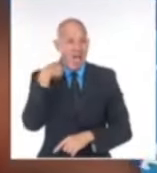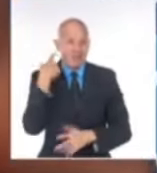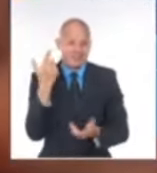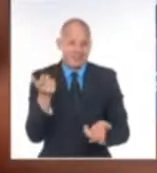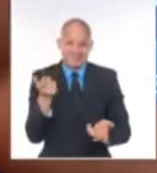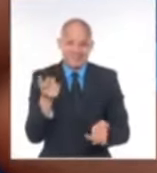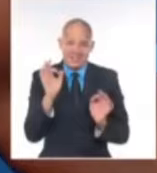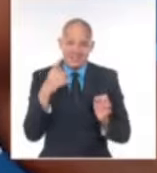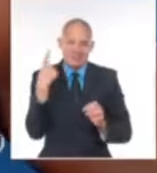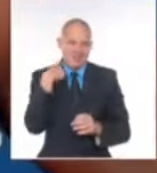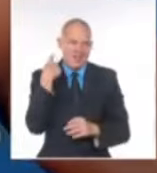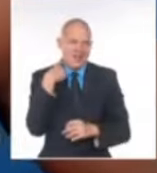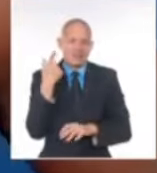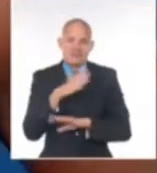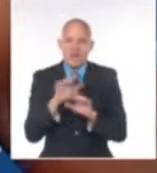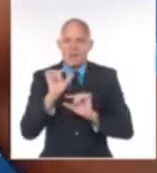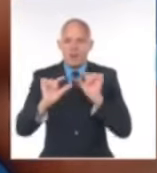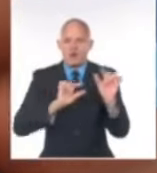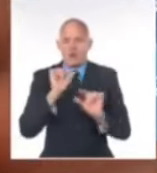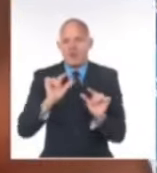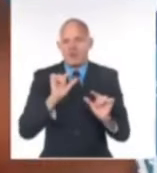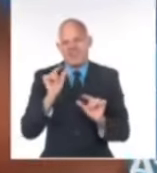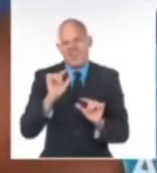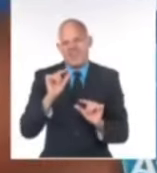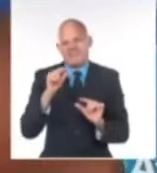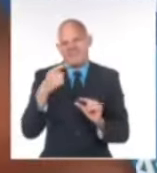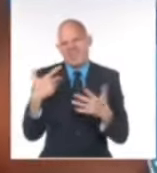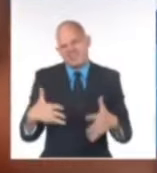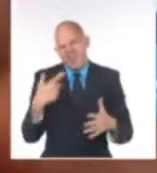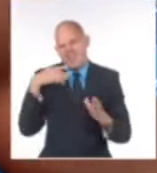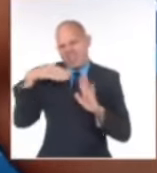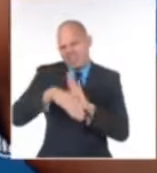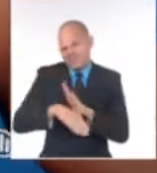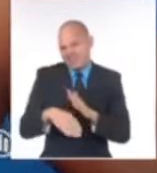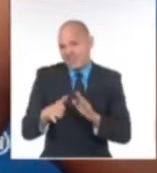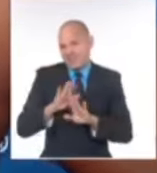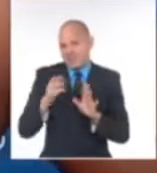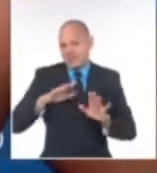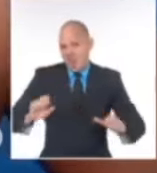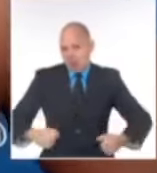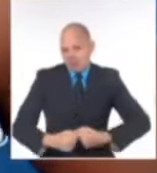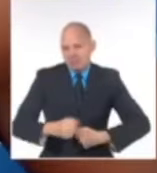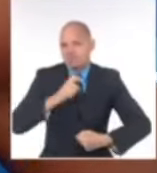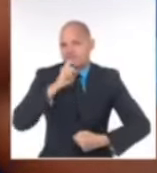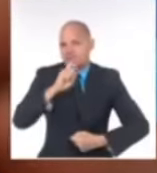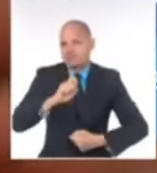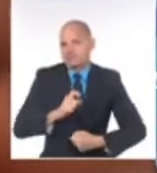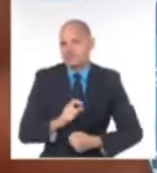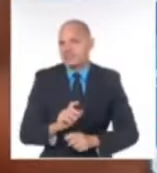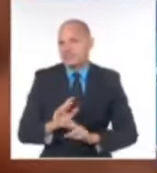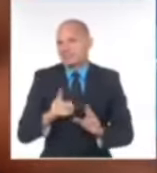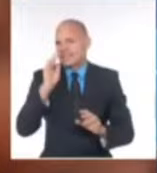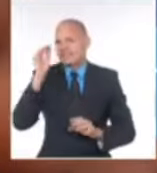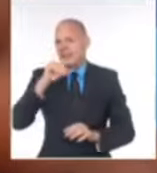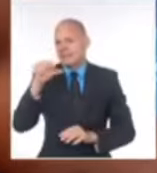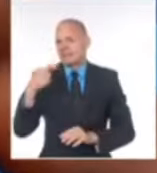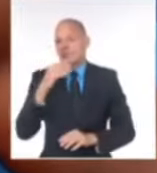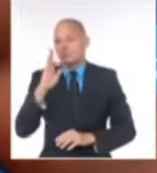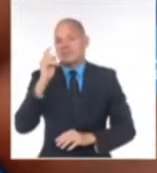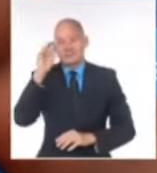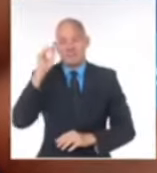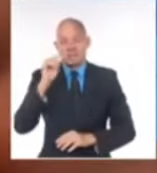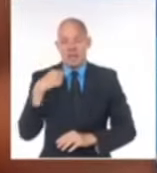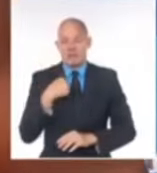carrera deportiva, muchos años en los cuales ya esa posición de 4 puntos ya era una trabajo prácticamente, la gente me respeta mucho porque saben de que yo defiendo bien esa